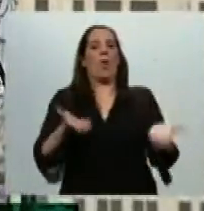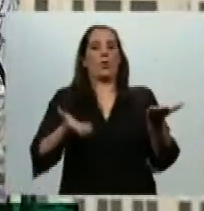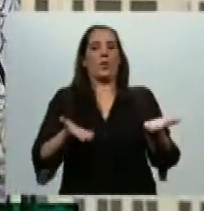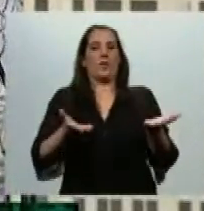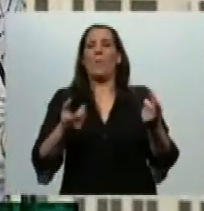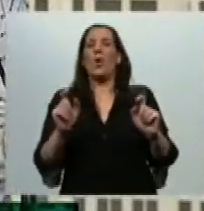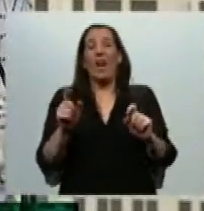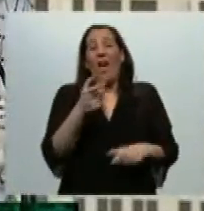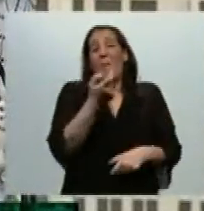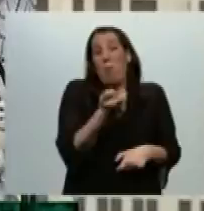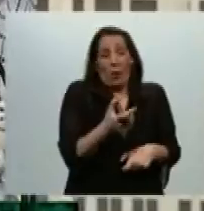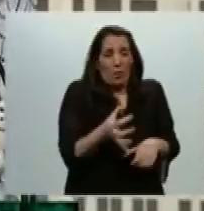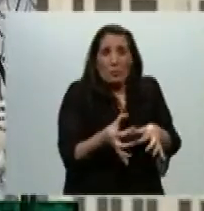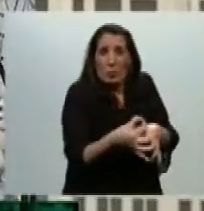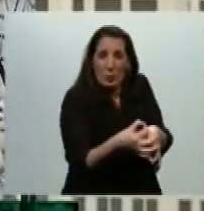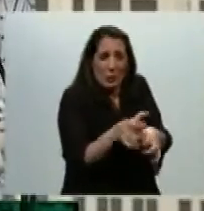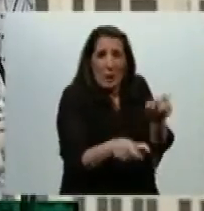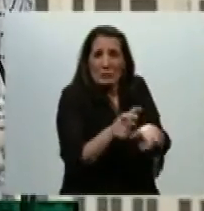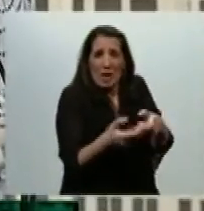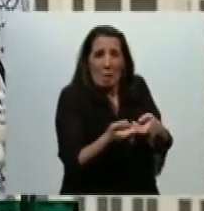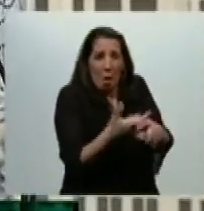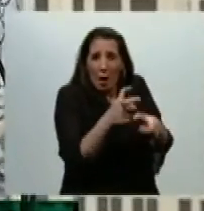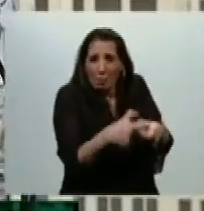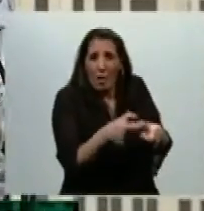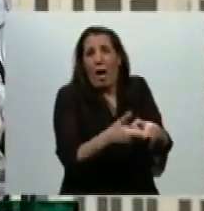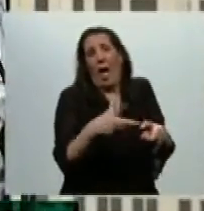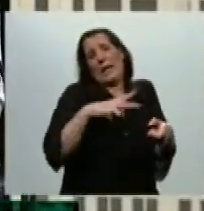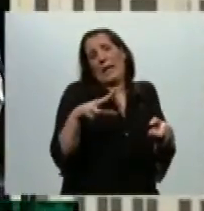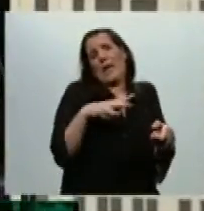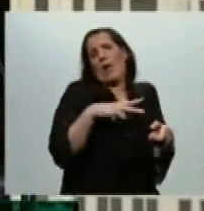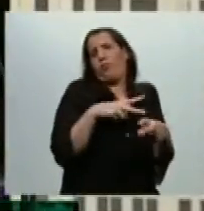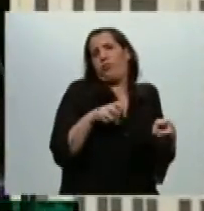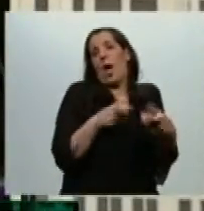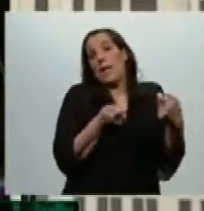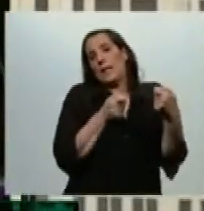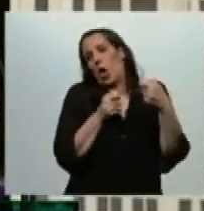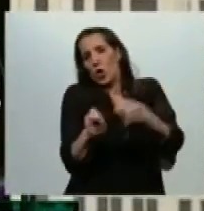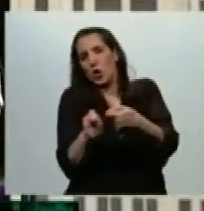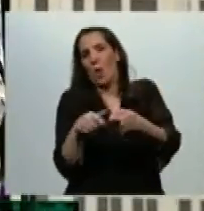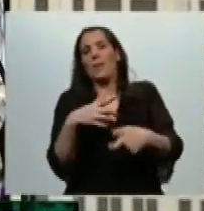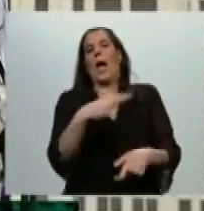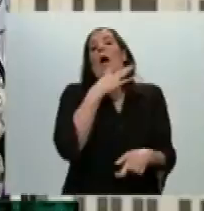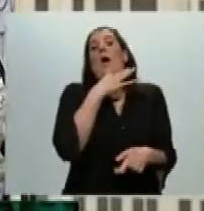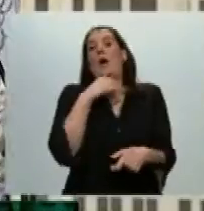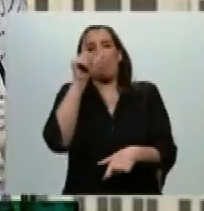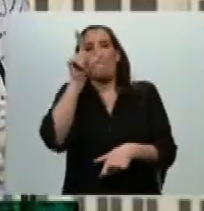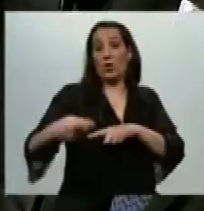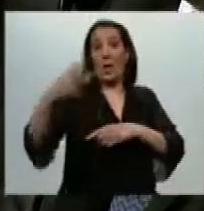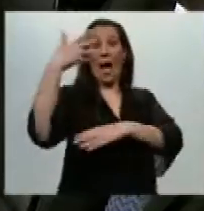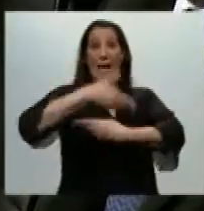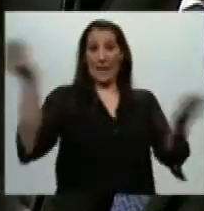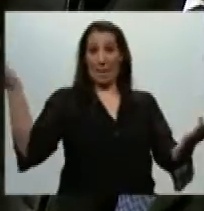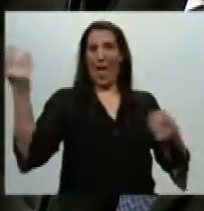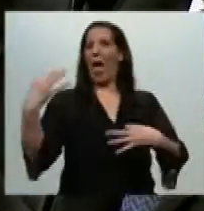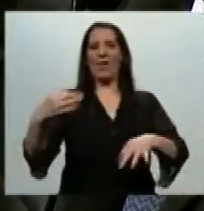de multimillonarios ahoguen a un país y extorsionen a toda una sociedad amenazándola